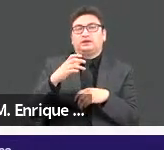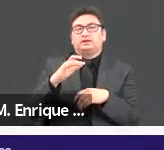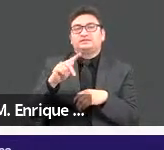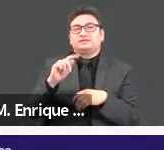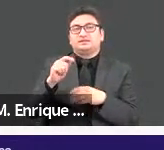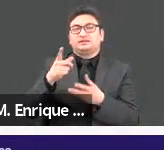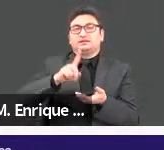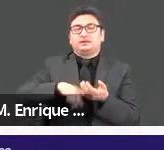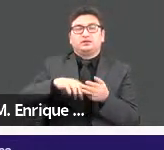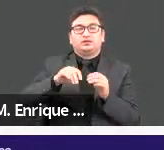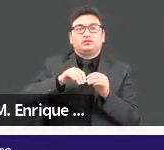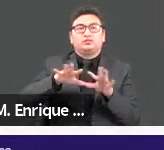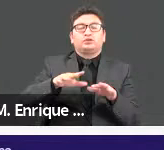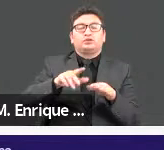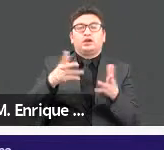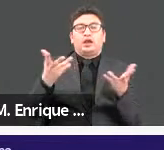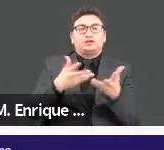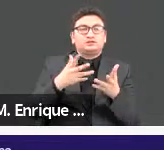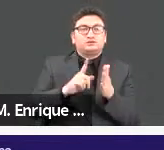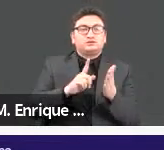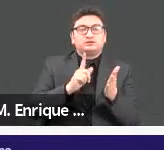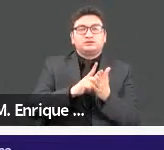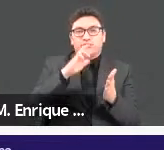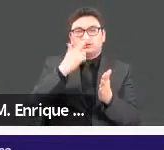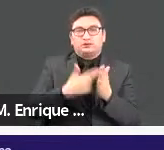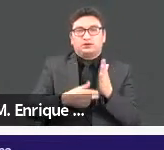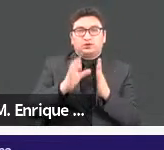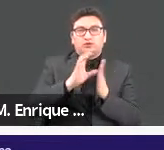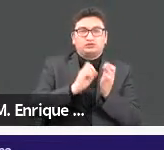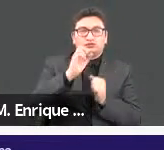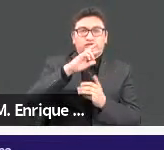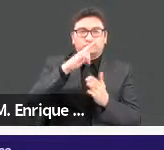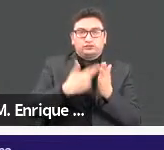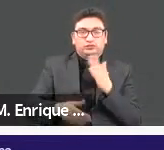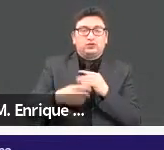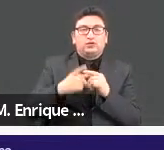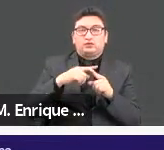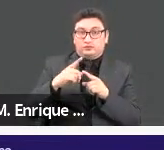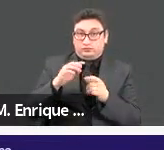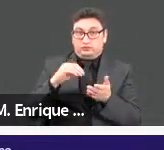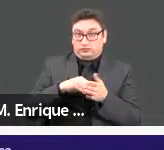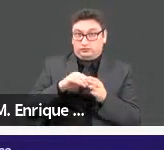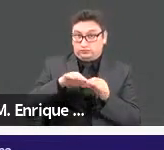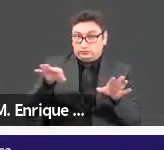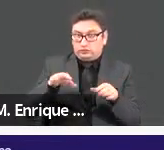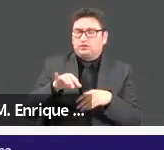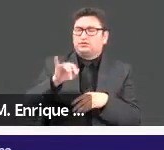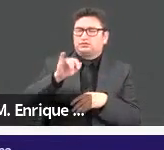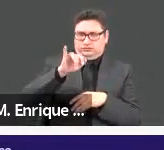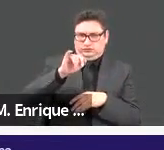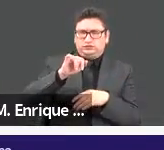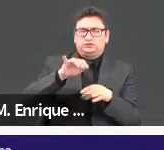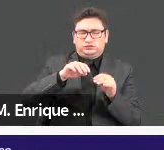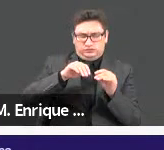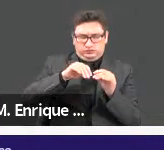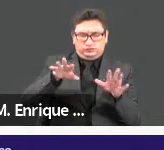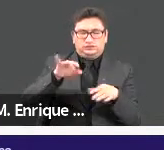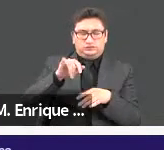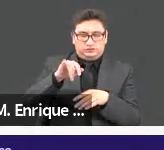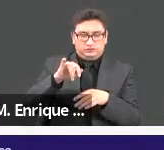publican acciones de inconstitucionalidad y controversias constitucionales. Así es, sí, sí se publican,